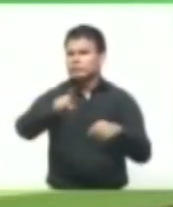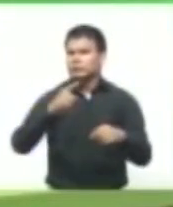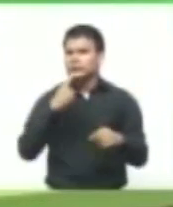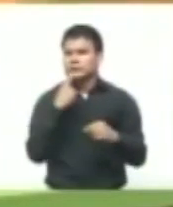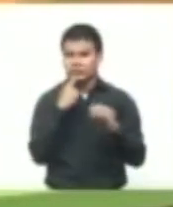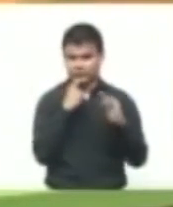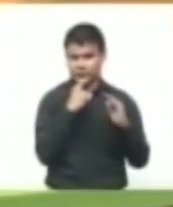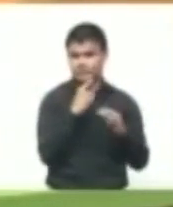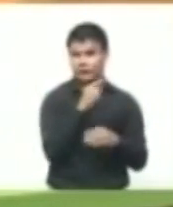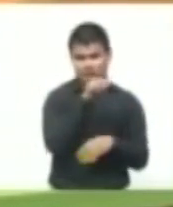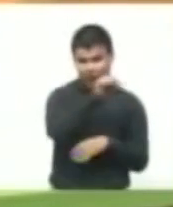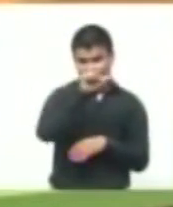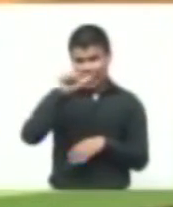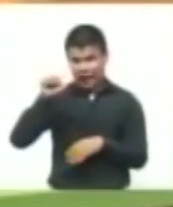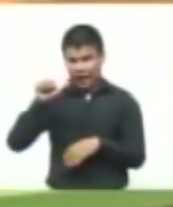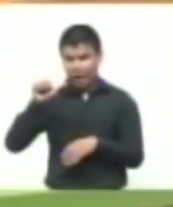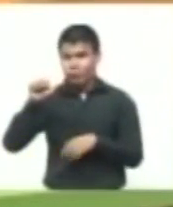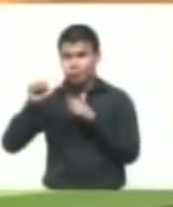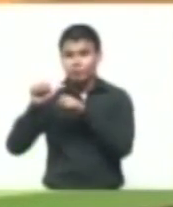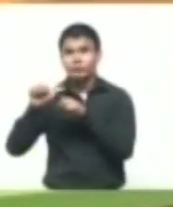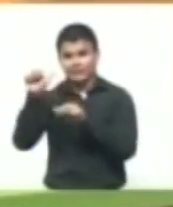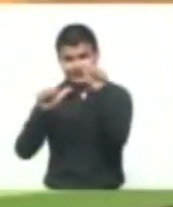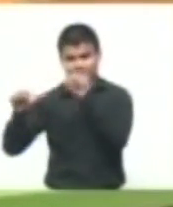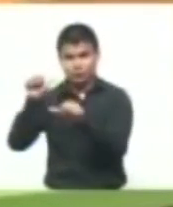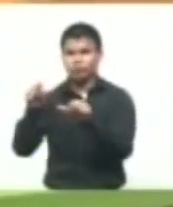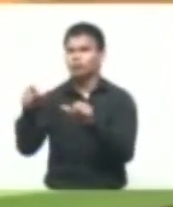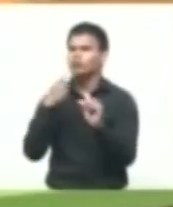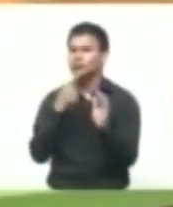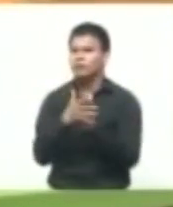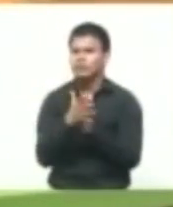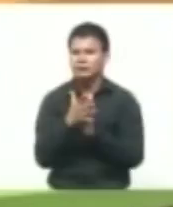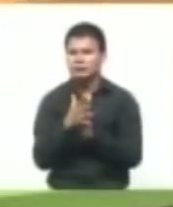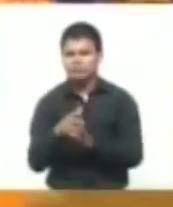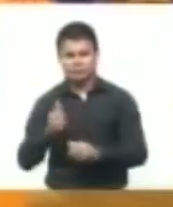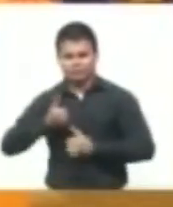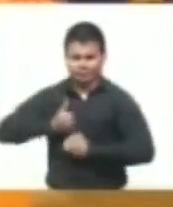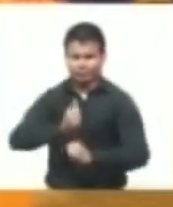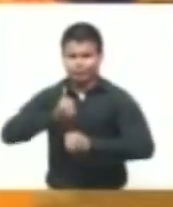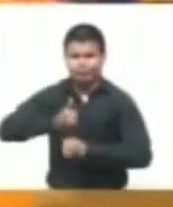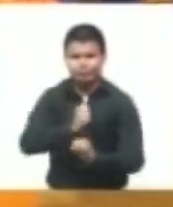un 8.3% menos comparados con los 2 últimos años.